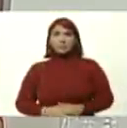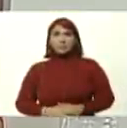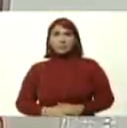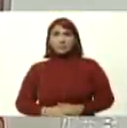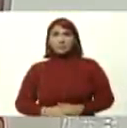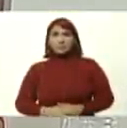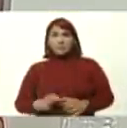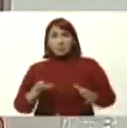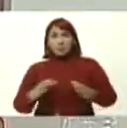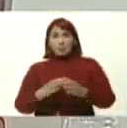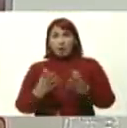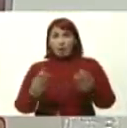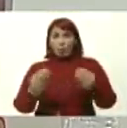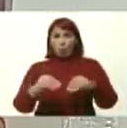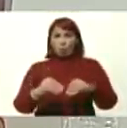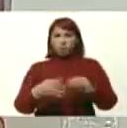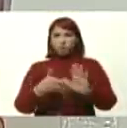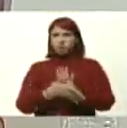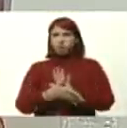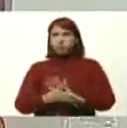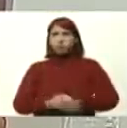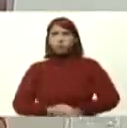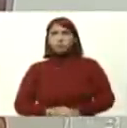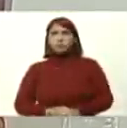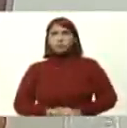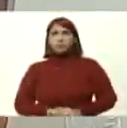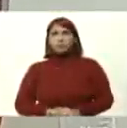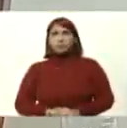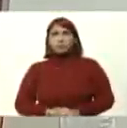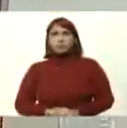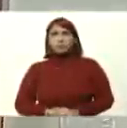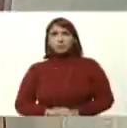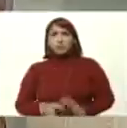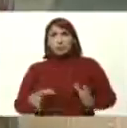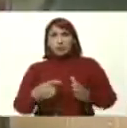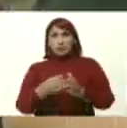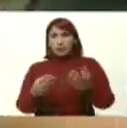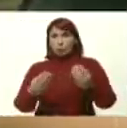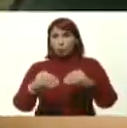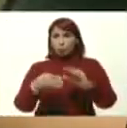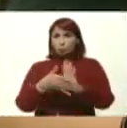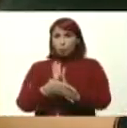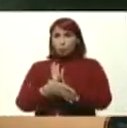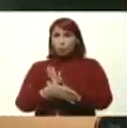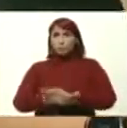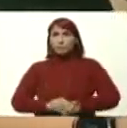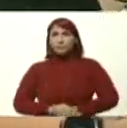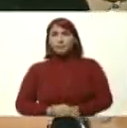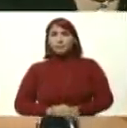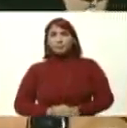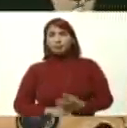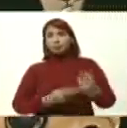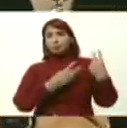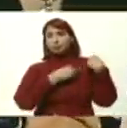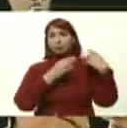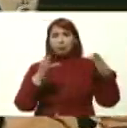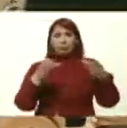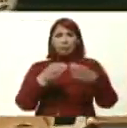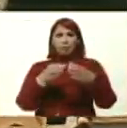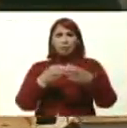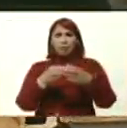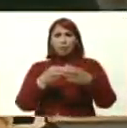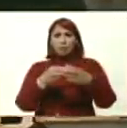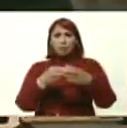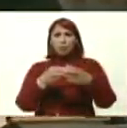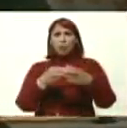El equipo de alianzas, el equipo de alianzas, la jefa del equipo de alianzas,